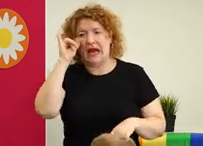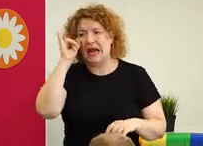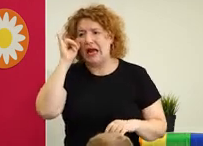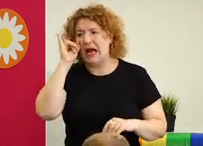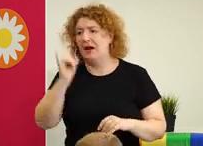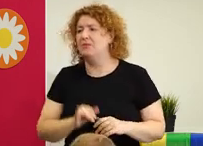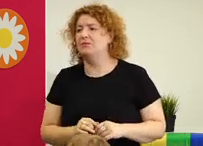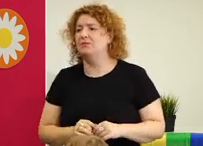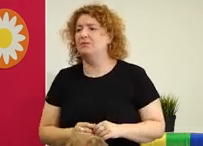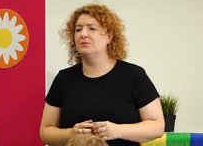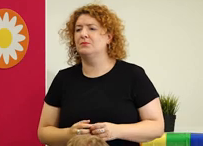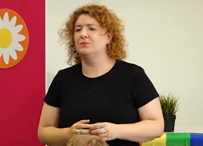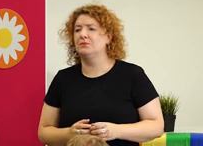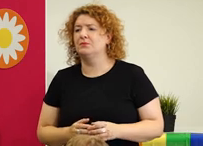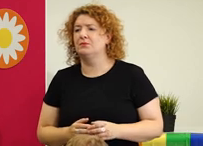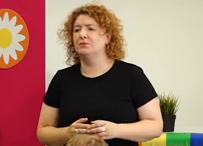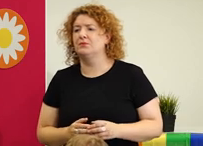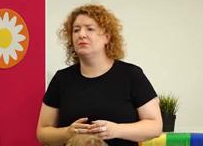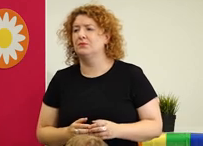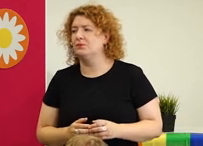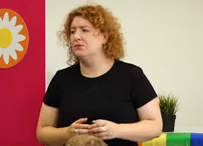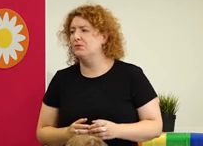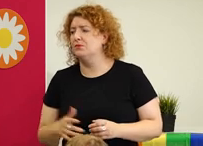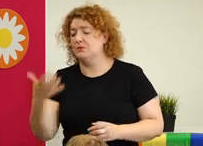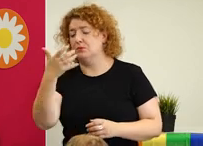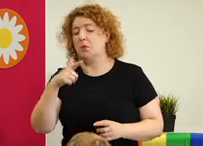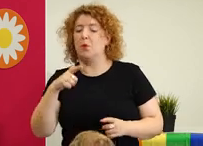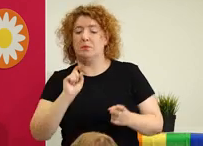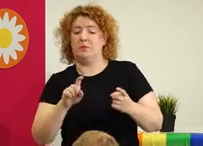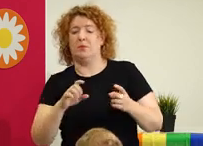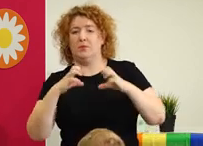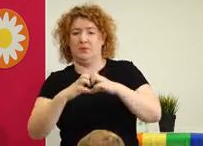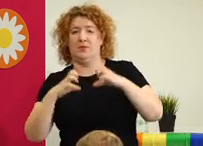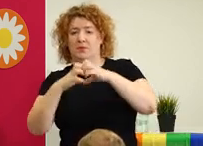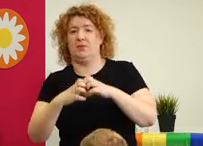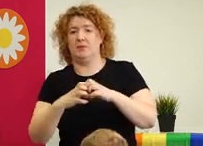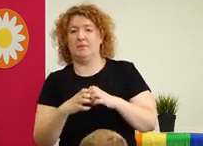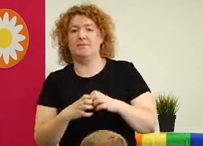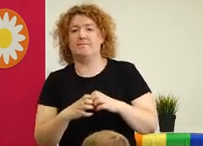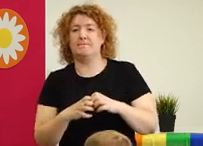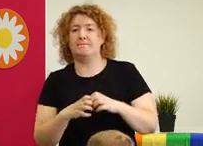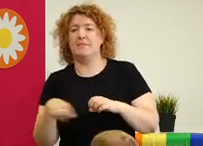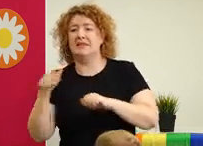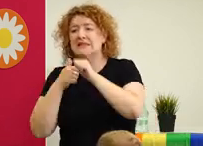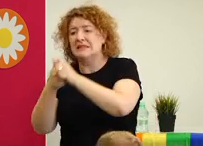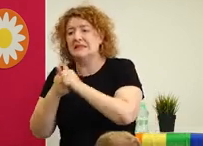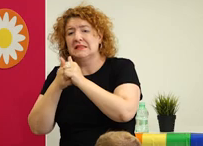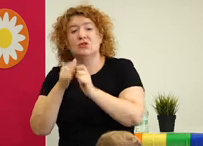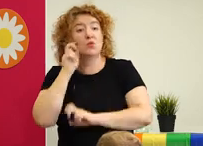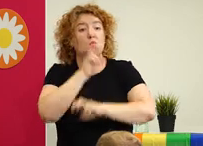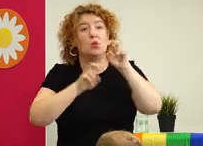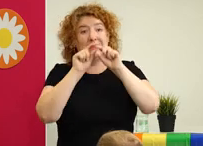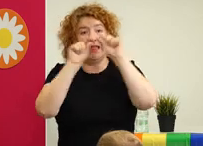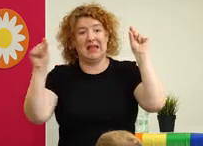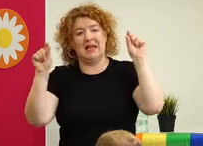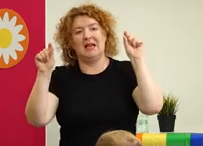el cual que lo que te aparece a ti es lo que le das like, ¿no? Y las cuentas que sigues. Y una vez que haces una búsqueda,